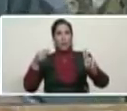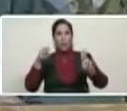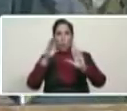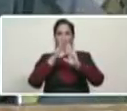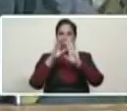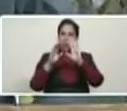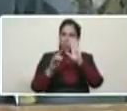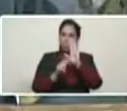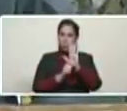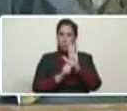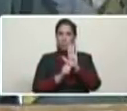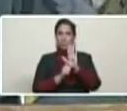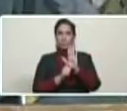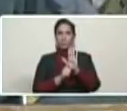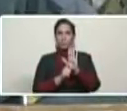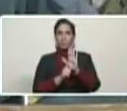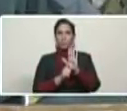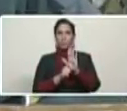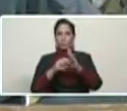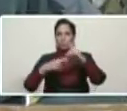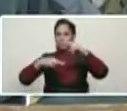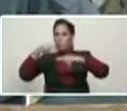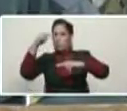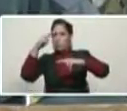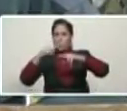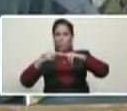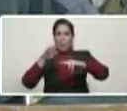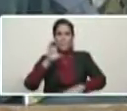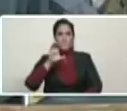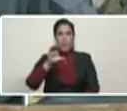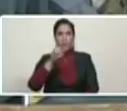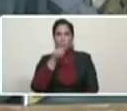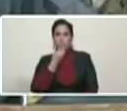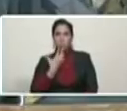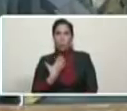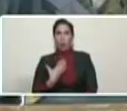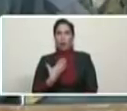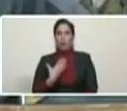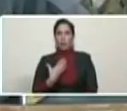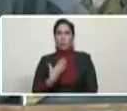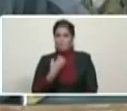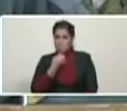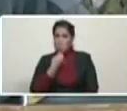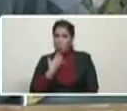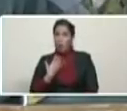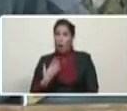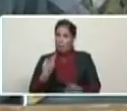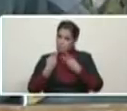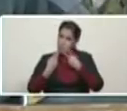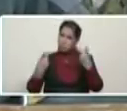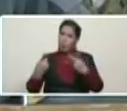Constitución, de construir la patria buena. A buenos anuncios ayer,